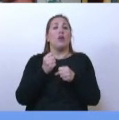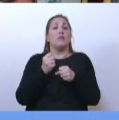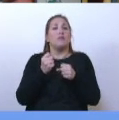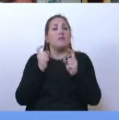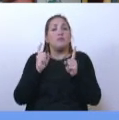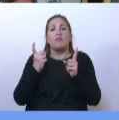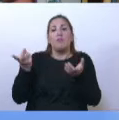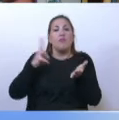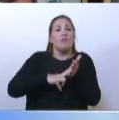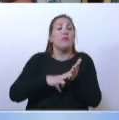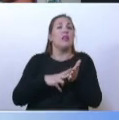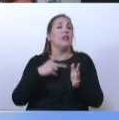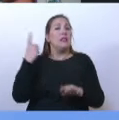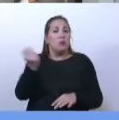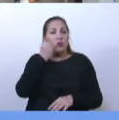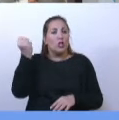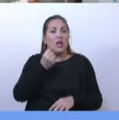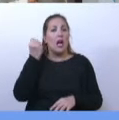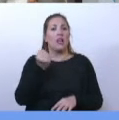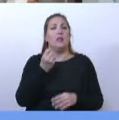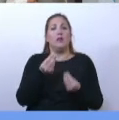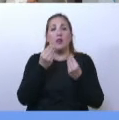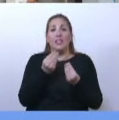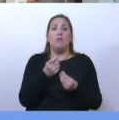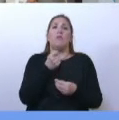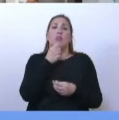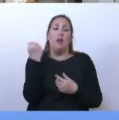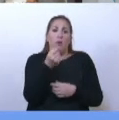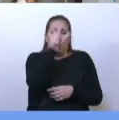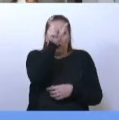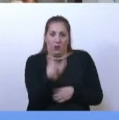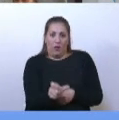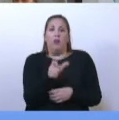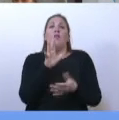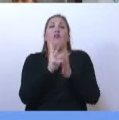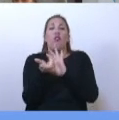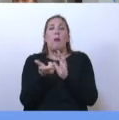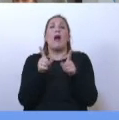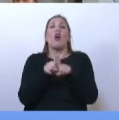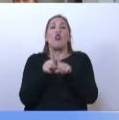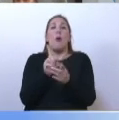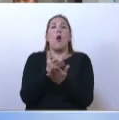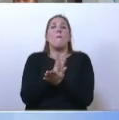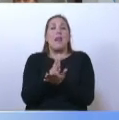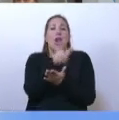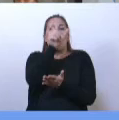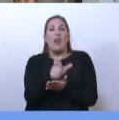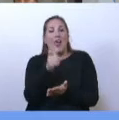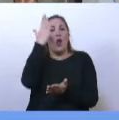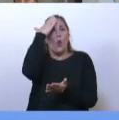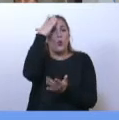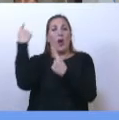relevancia que adquiere la figura del facilitador intercultural nuestro país ya tiene trabajos